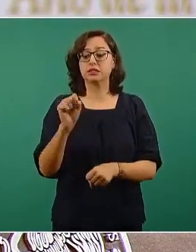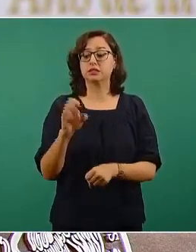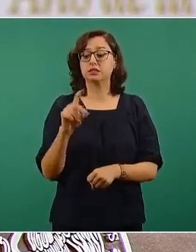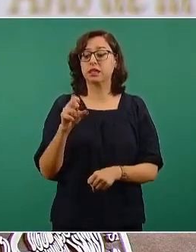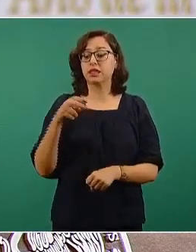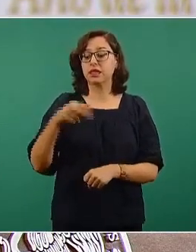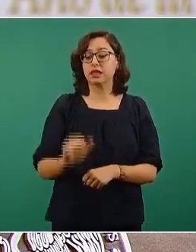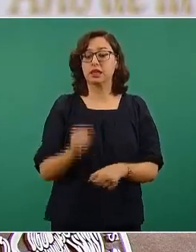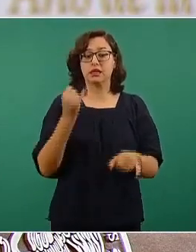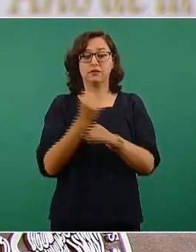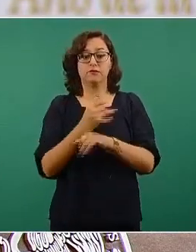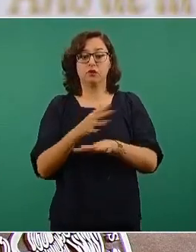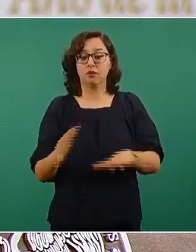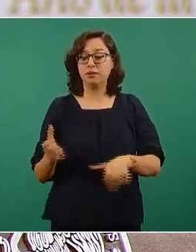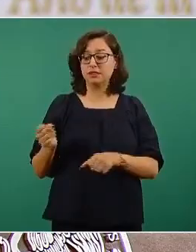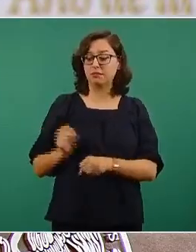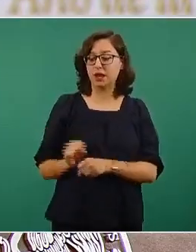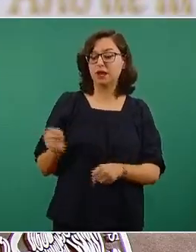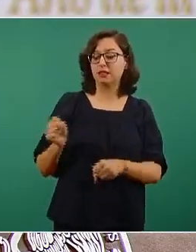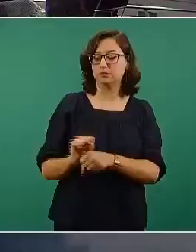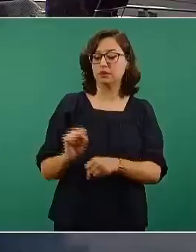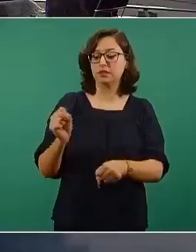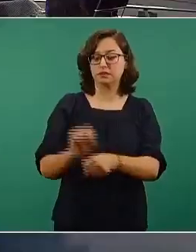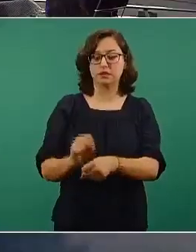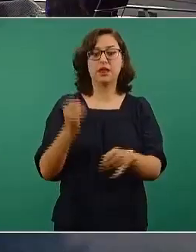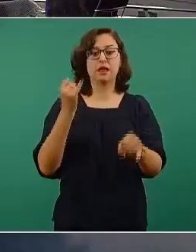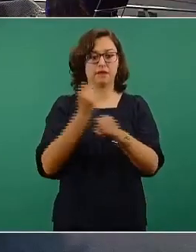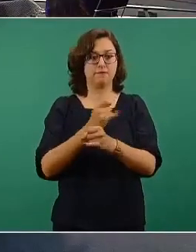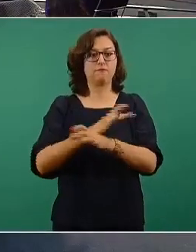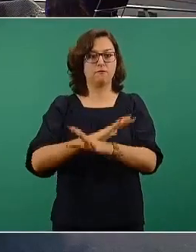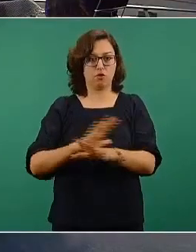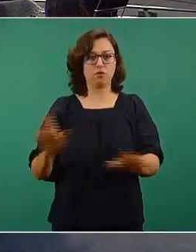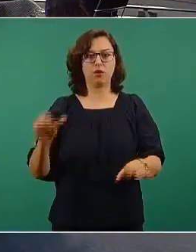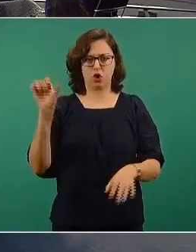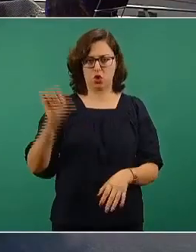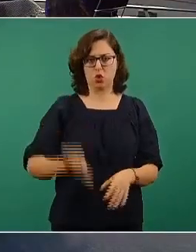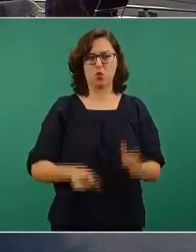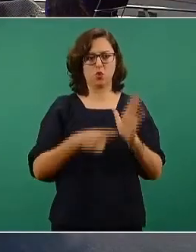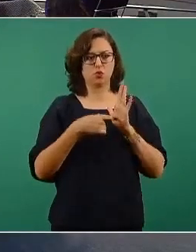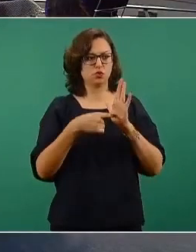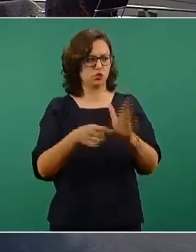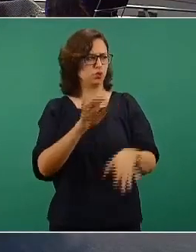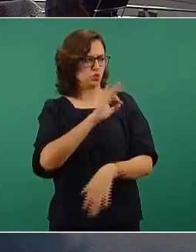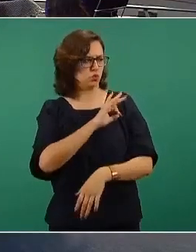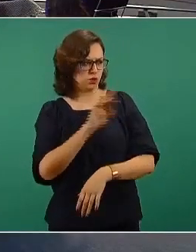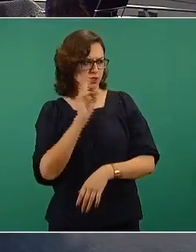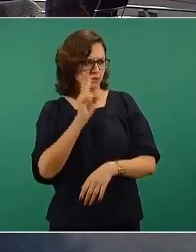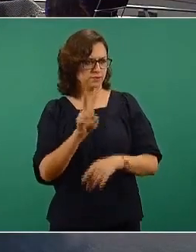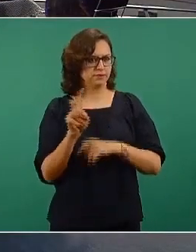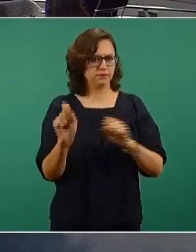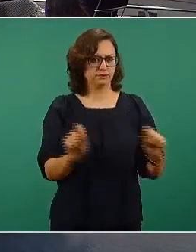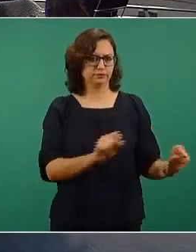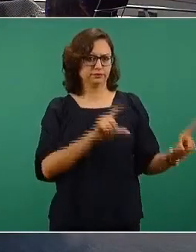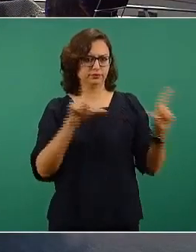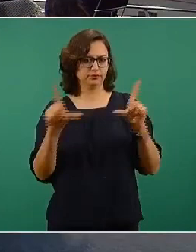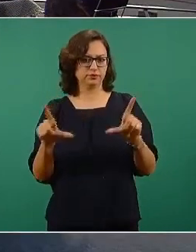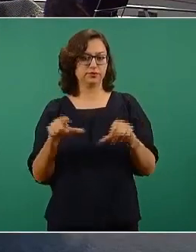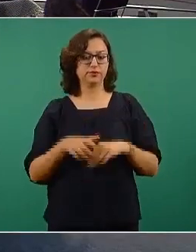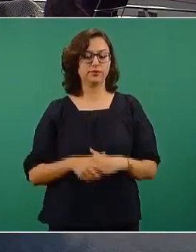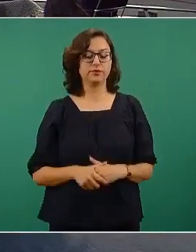tomas clandestinas, y a ver si nos ponen la